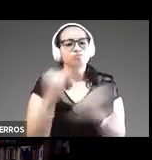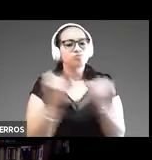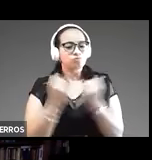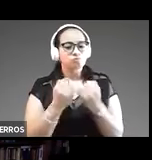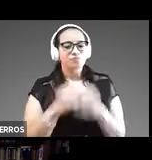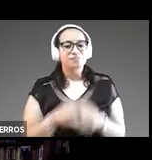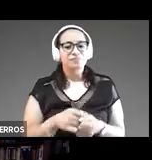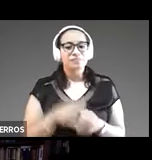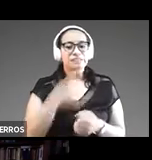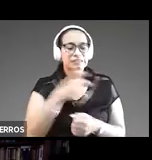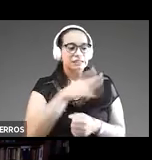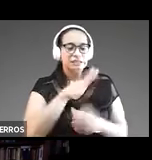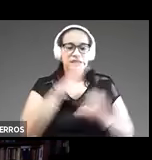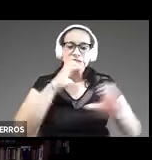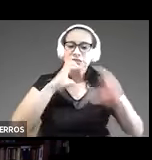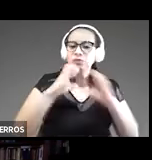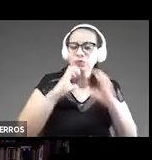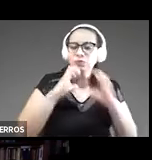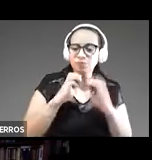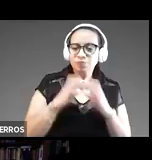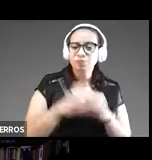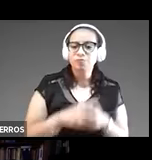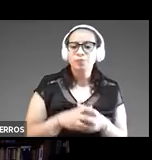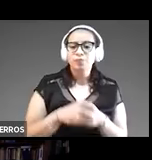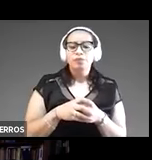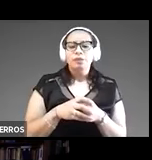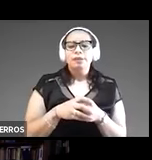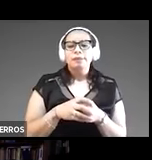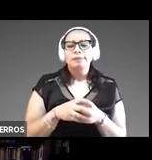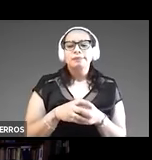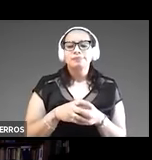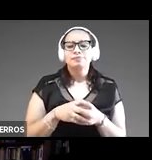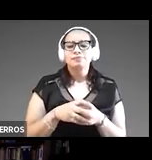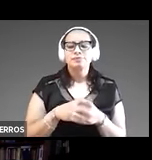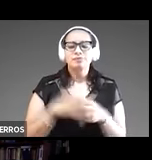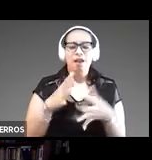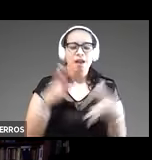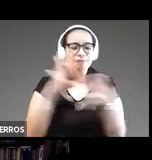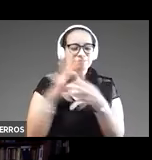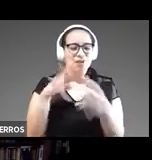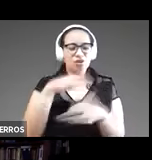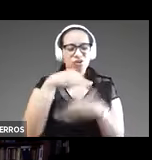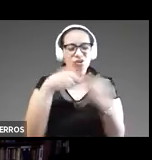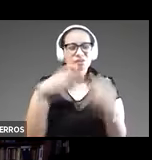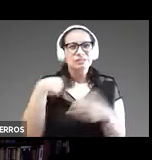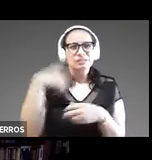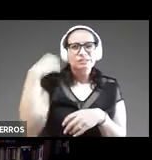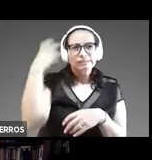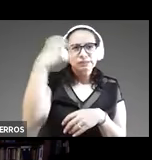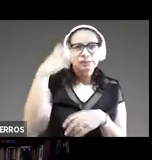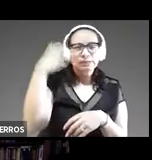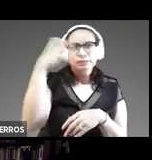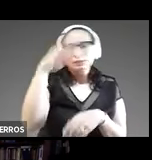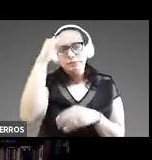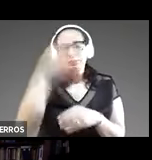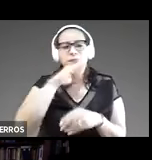nos comunicamos, y que al final, dando hilo a toda esta maraña de pensamientos, yo recuerdo mucho a